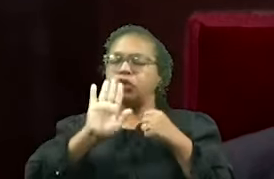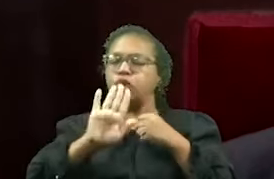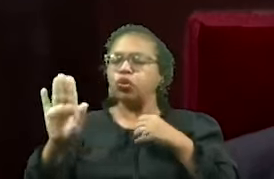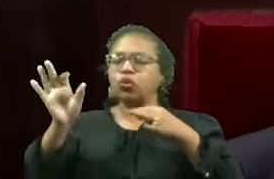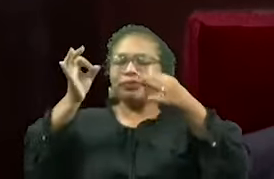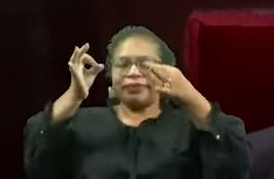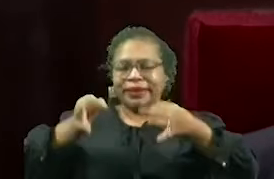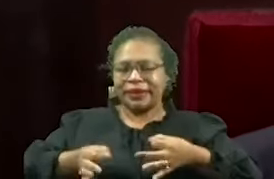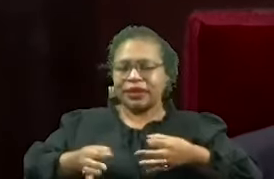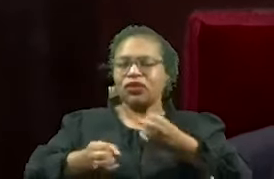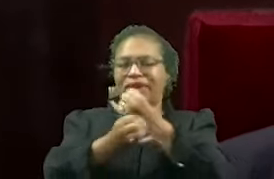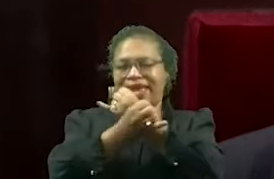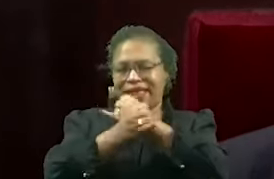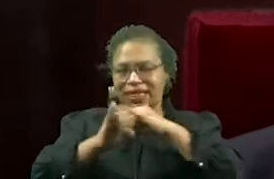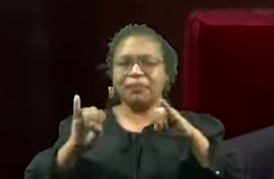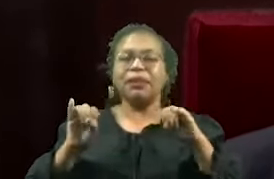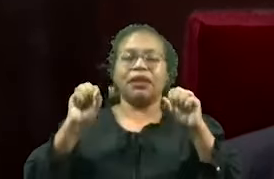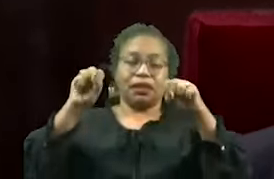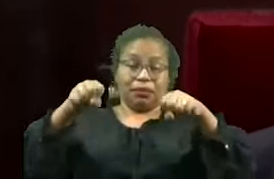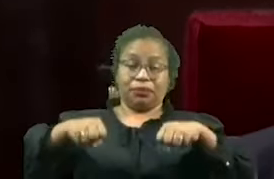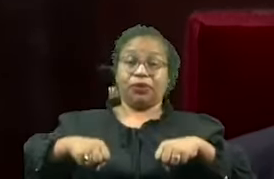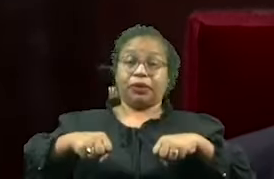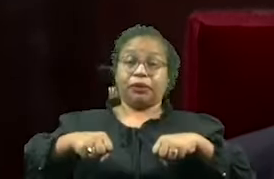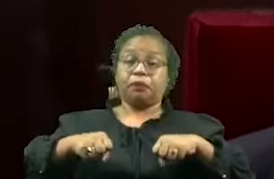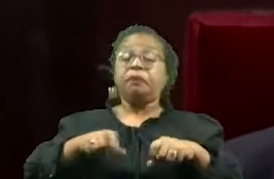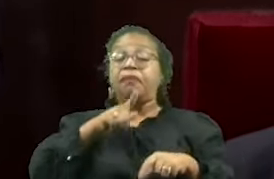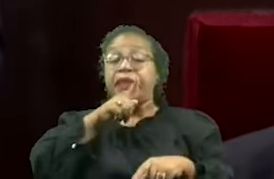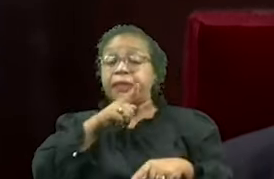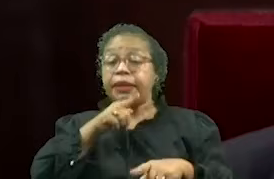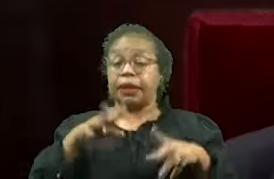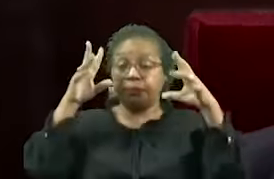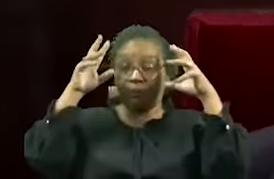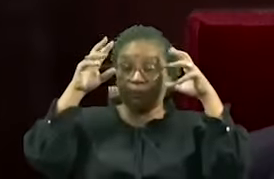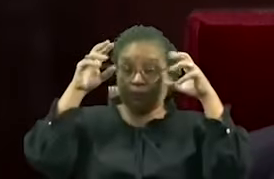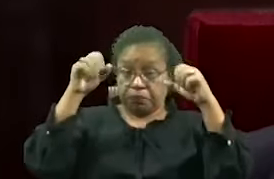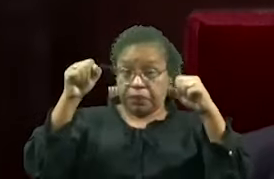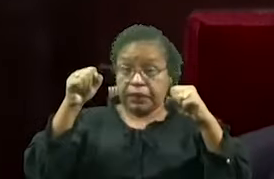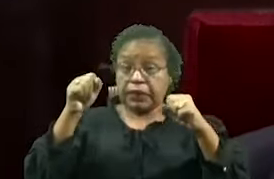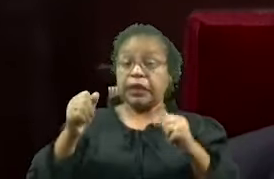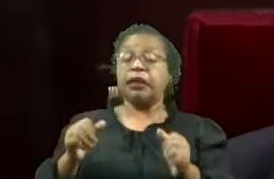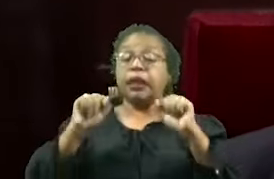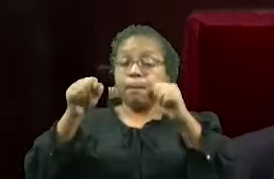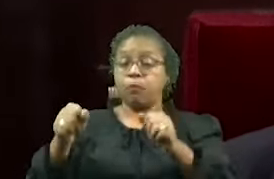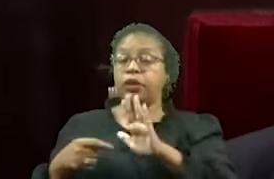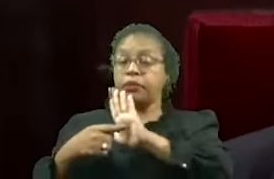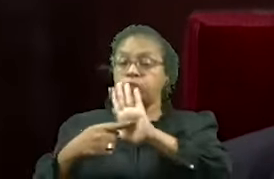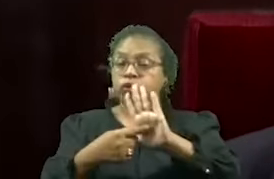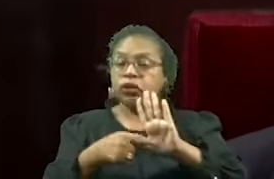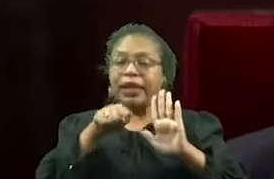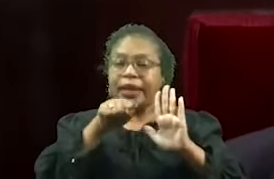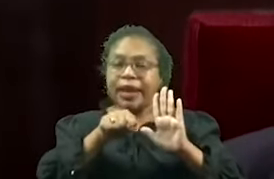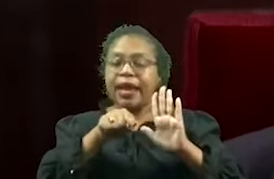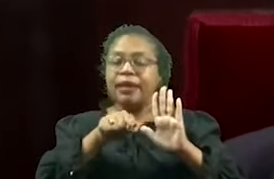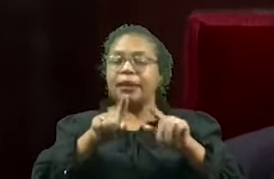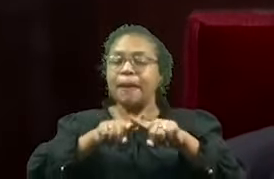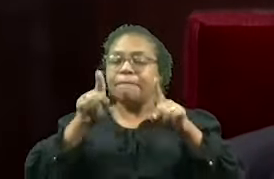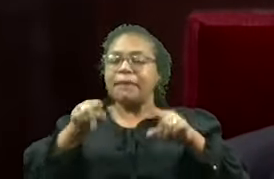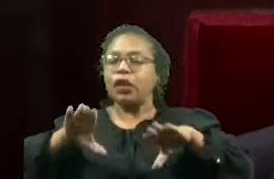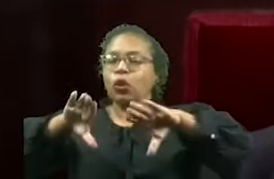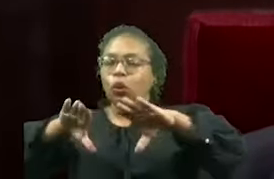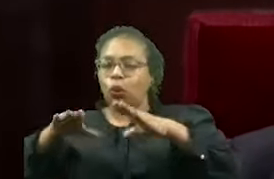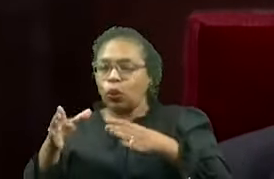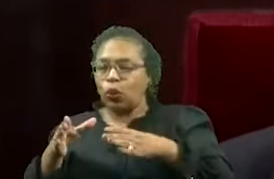aprobada conservará la potestad del presidente de presentar el candidato pero será el Consejo Nacional de la magistratura